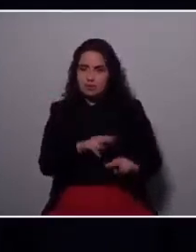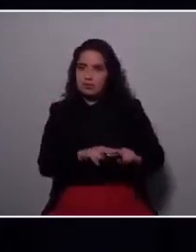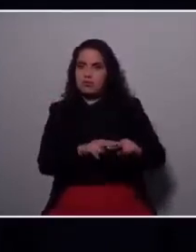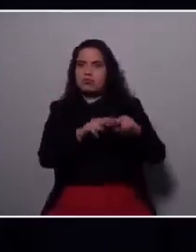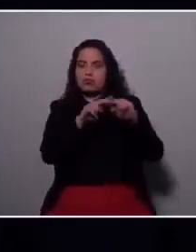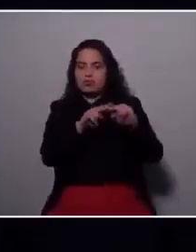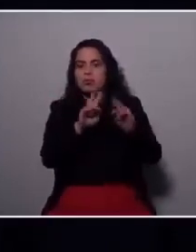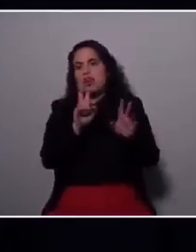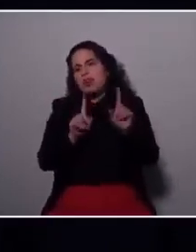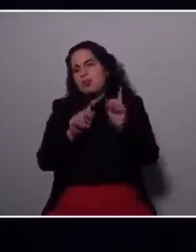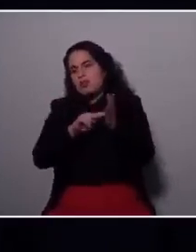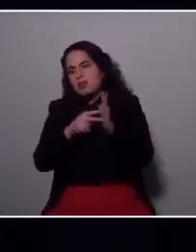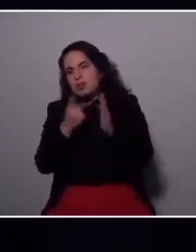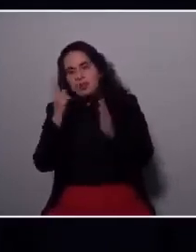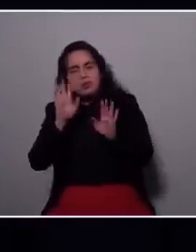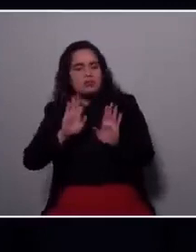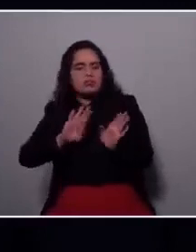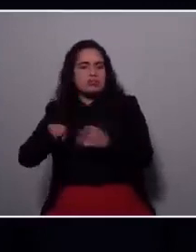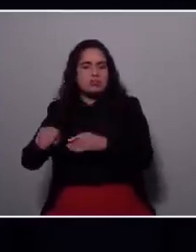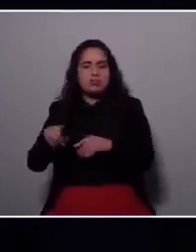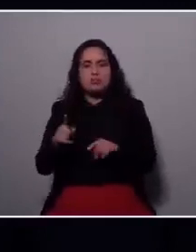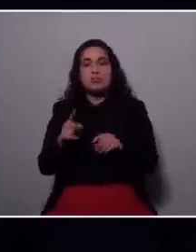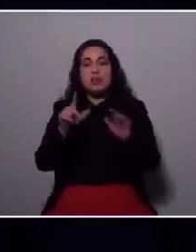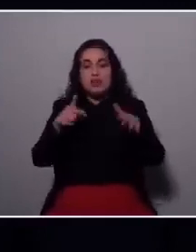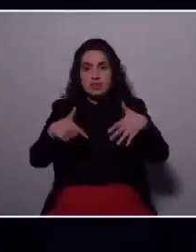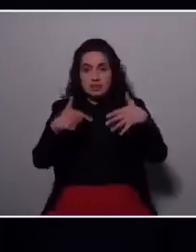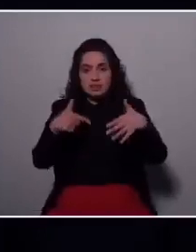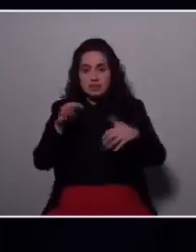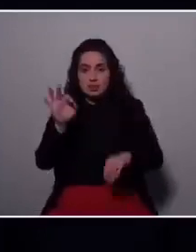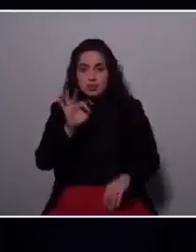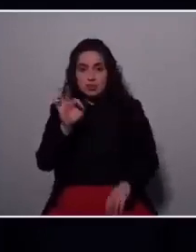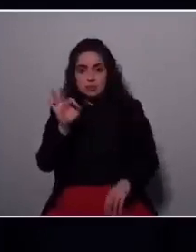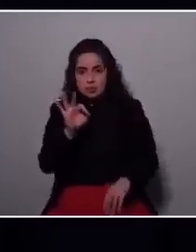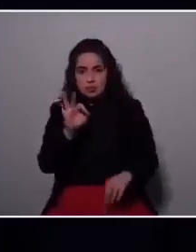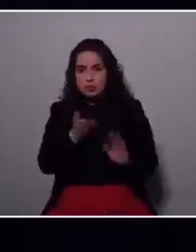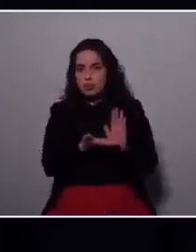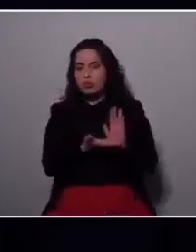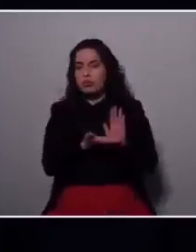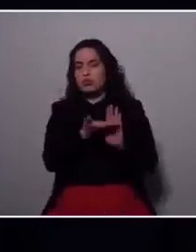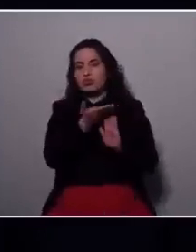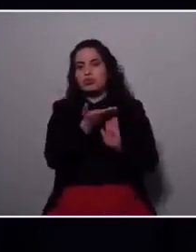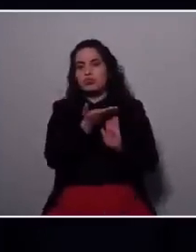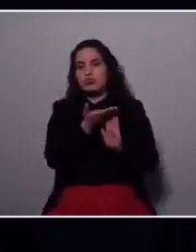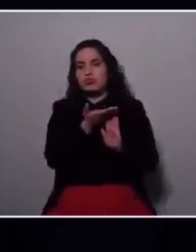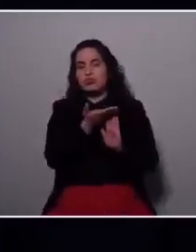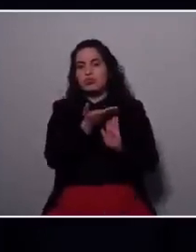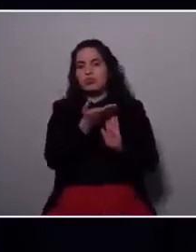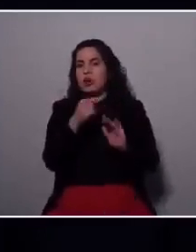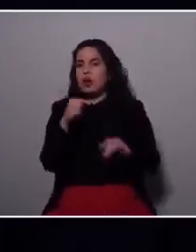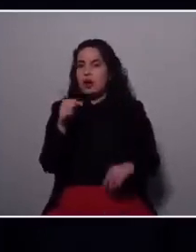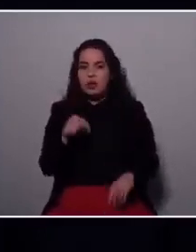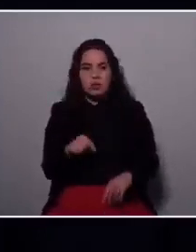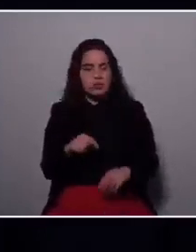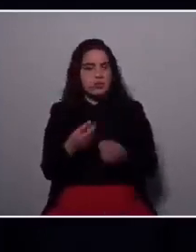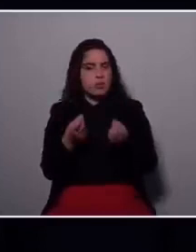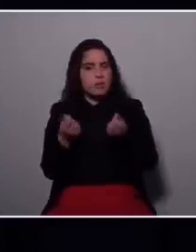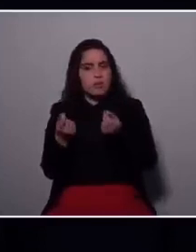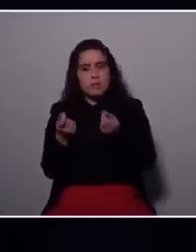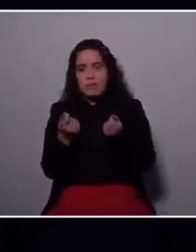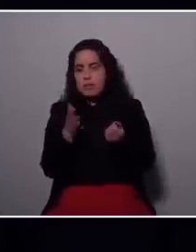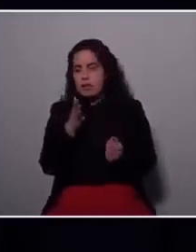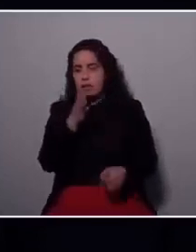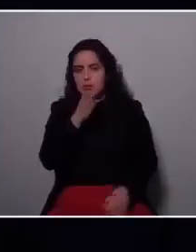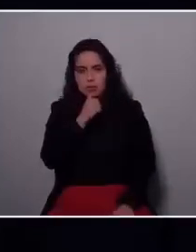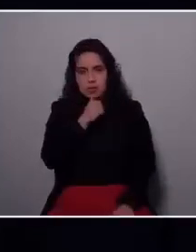ya. Dicho eso, 17%. Hoy ya no tenemos plata. se nos